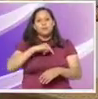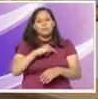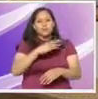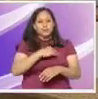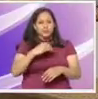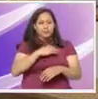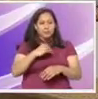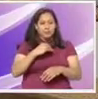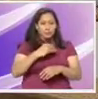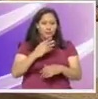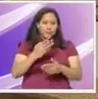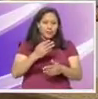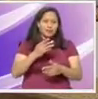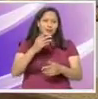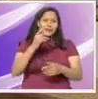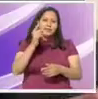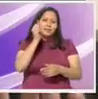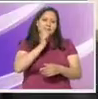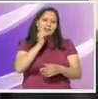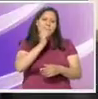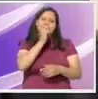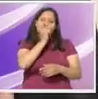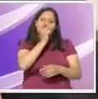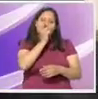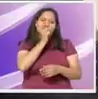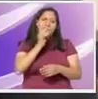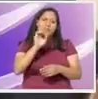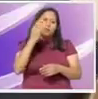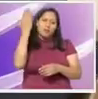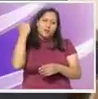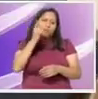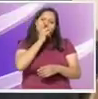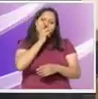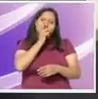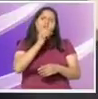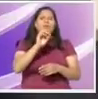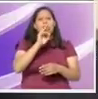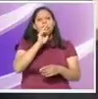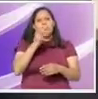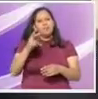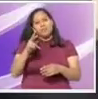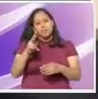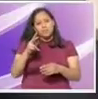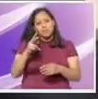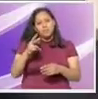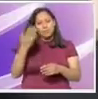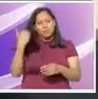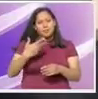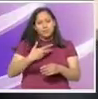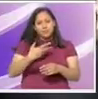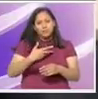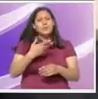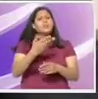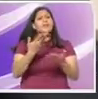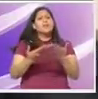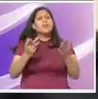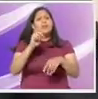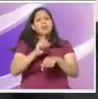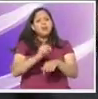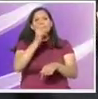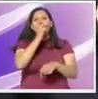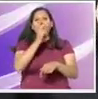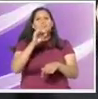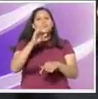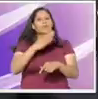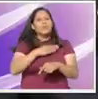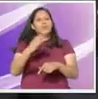hijos y Sí. de algún modo todos tenemos padre o tuvimos o madre, ¿no? Exactamente. Y ahora que viene el Día del Padre, creo que es bueno recuperar algunas